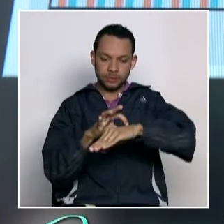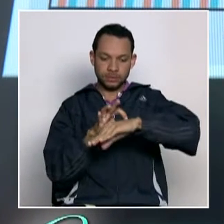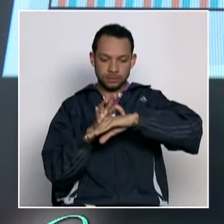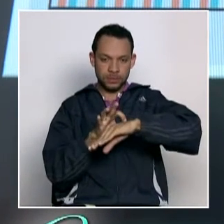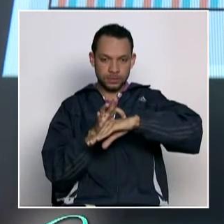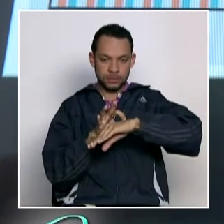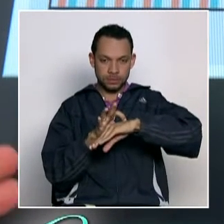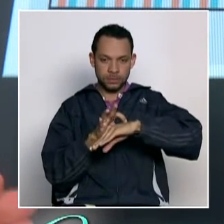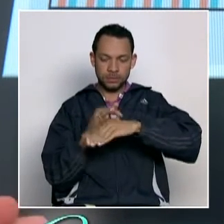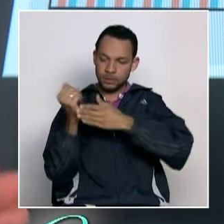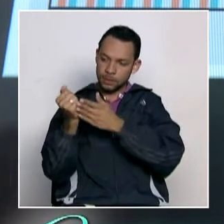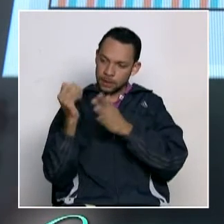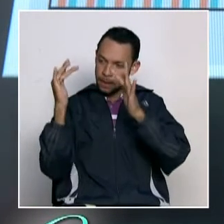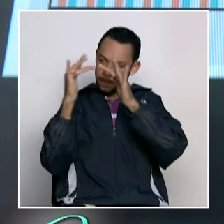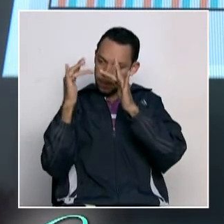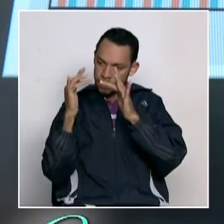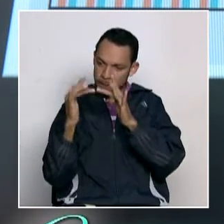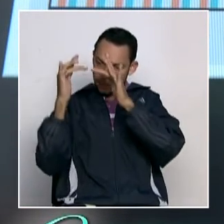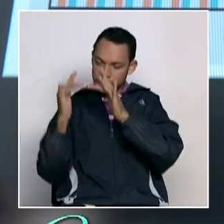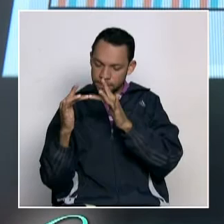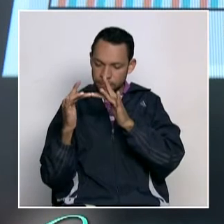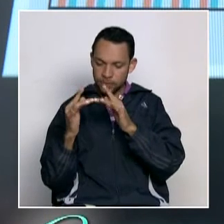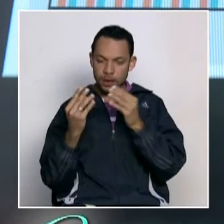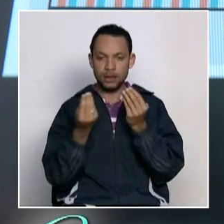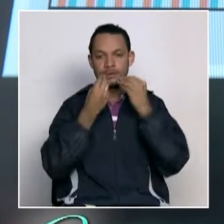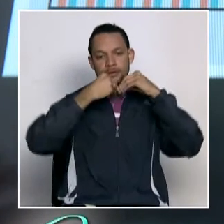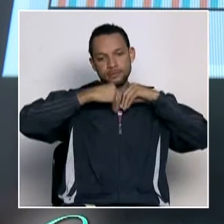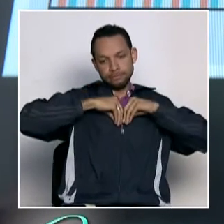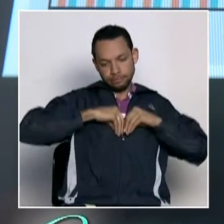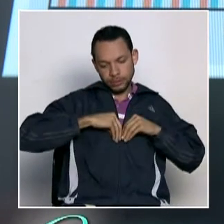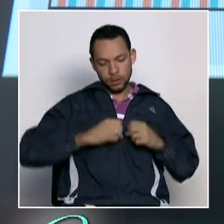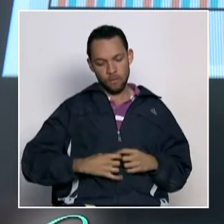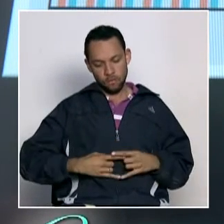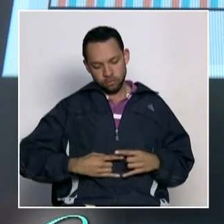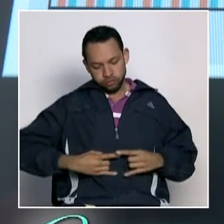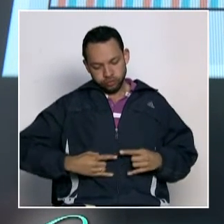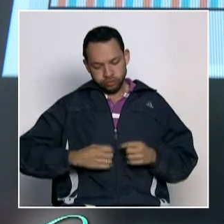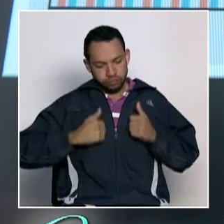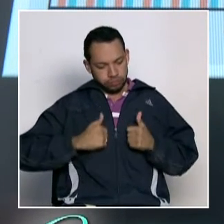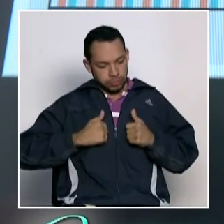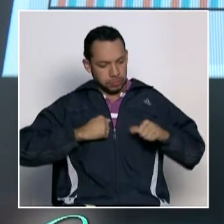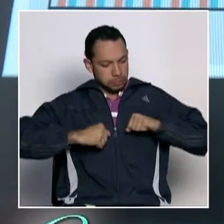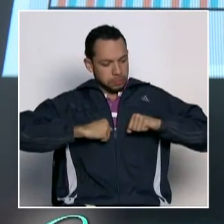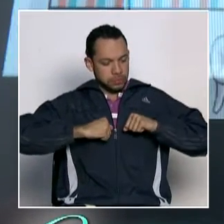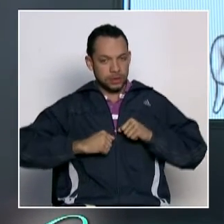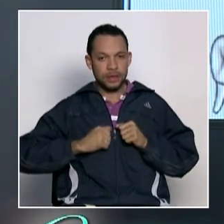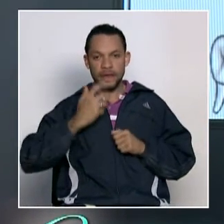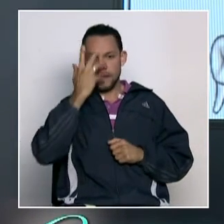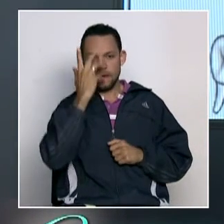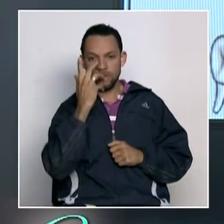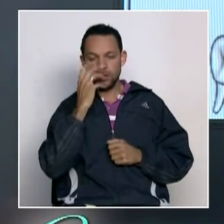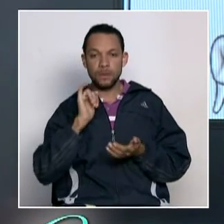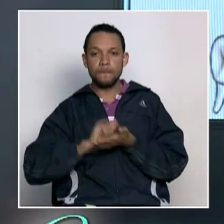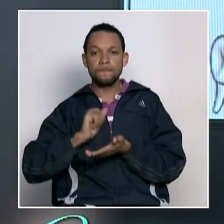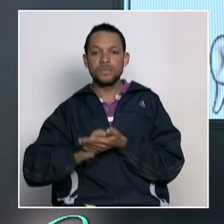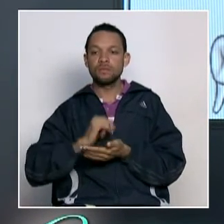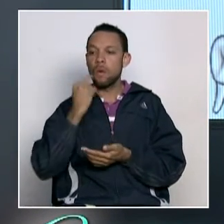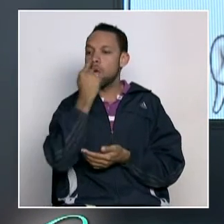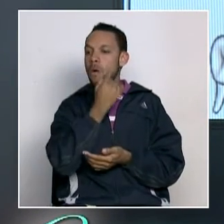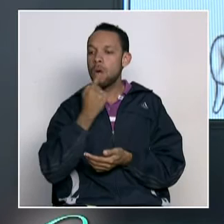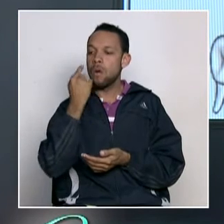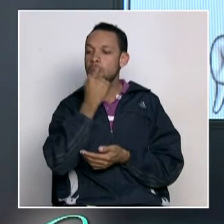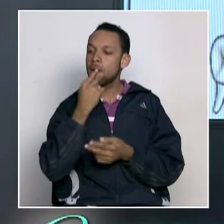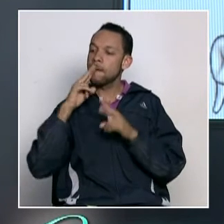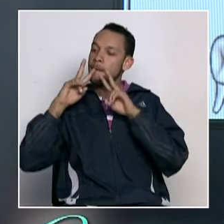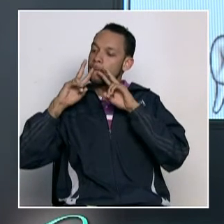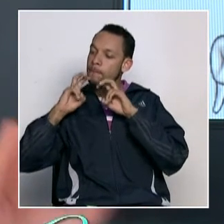biológica nos ayuda en el proceso de desintoxicación. Entonces podemos medir el estado del paciente, que es lo que quiero mostrarles. Entonces